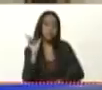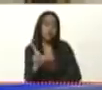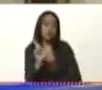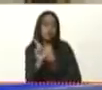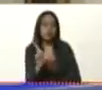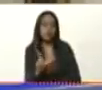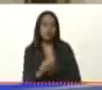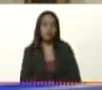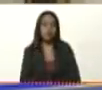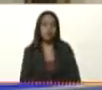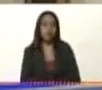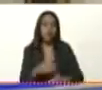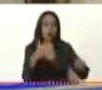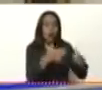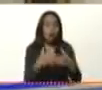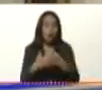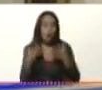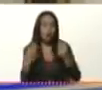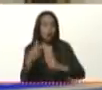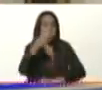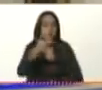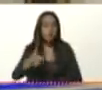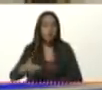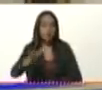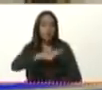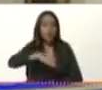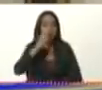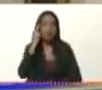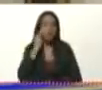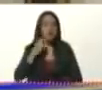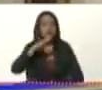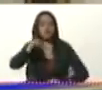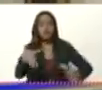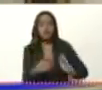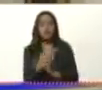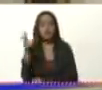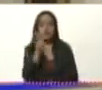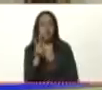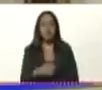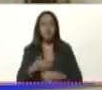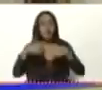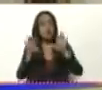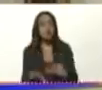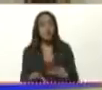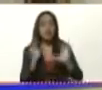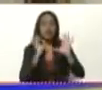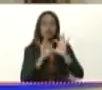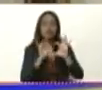Unido de Venezuela, que agrupaba a miles de personas en las plazas Bolívar de todo el país. Suspendida.